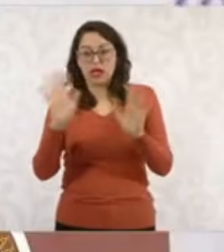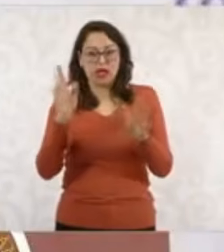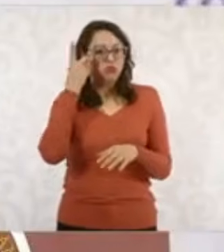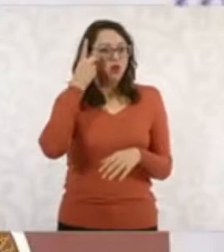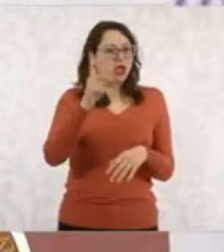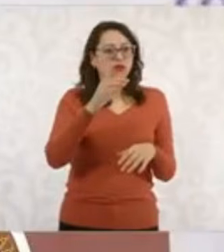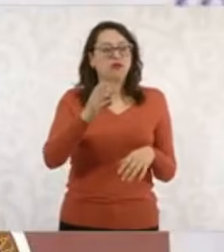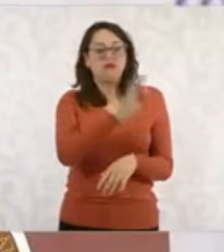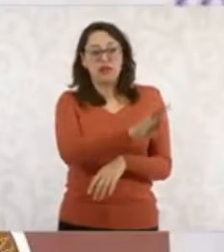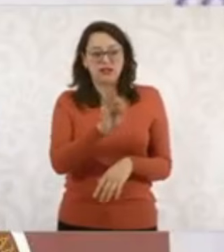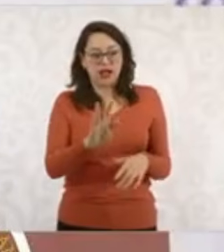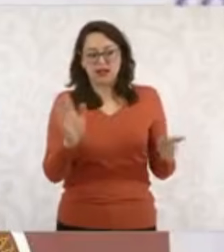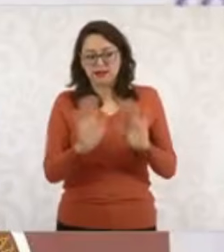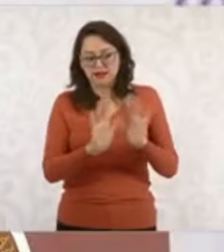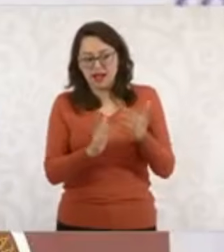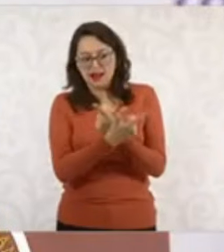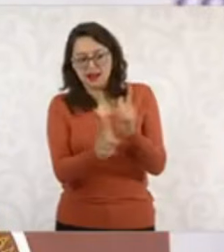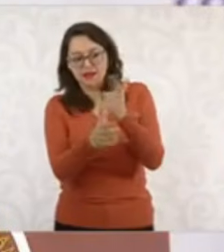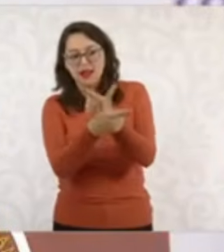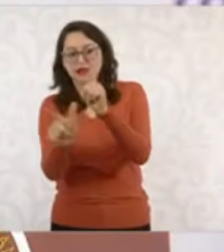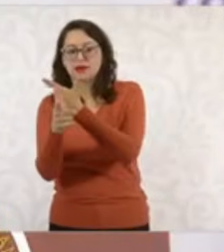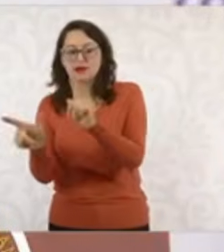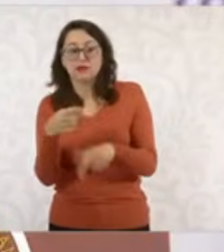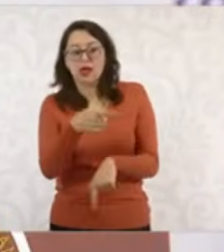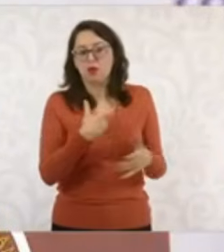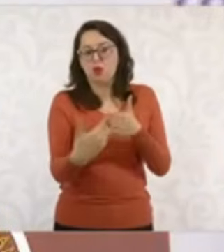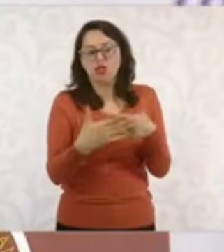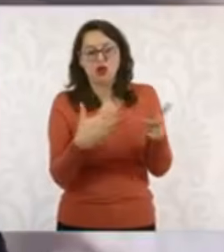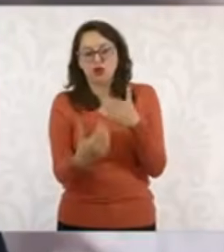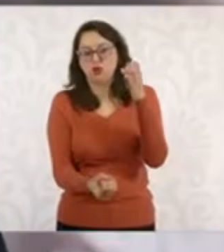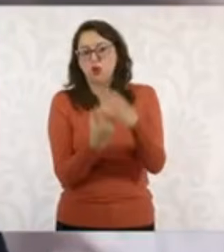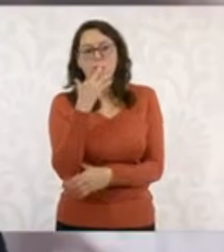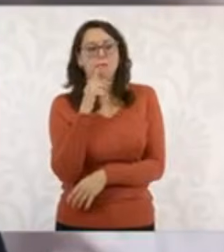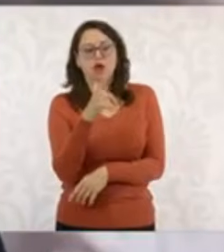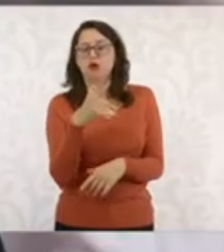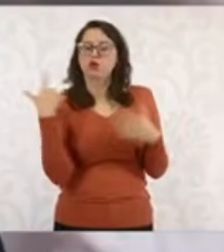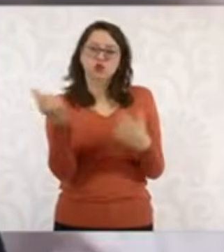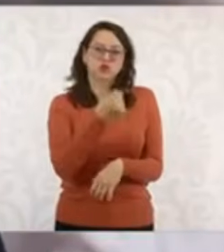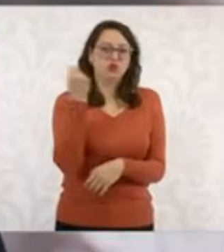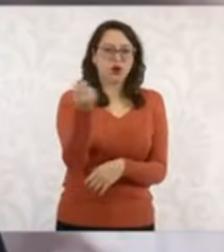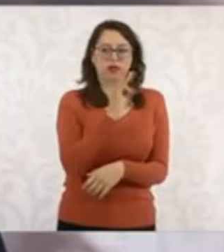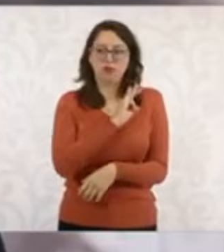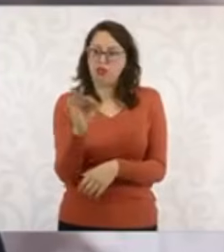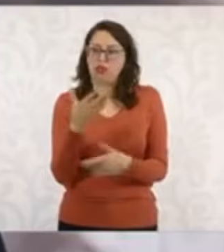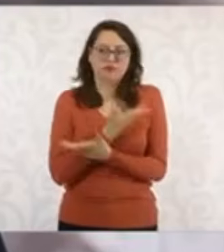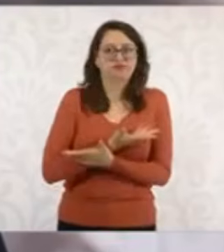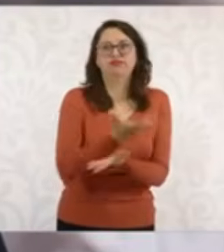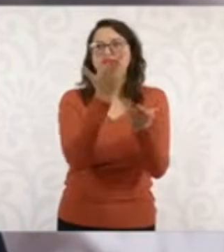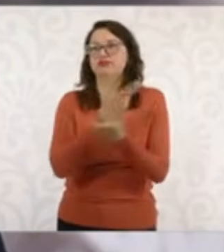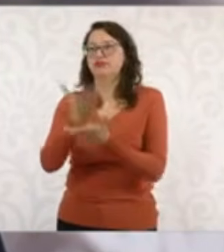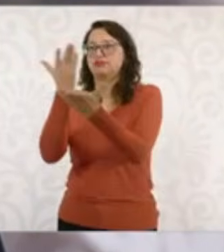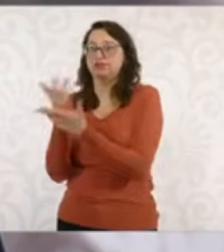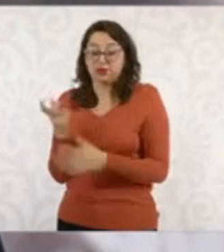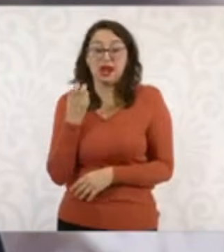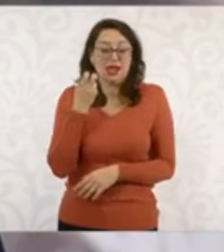accesibles, tienen mejores condiciones de resultados que otros medicamentos y es parte de este proceso que lidera el doctor Kersenovich para que